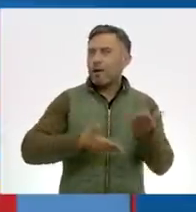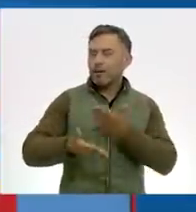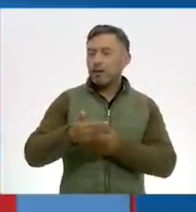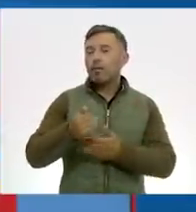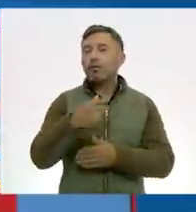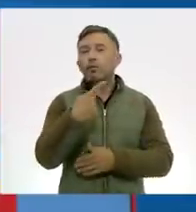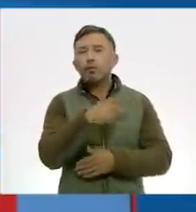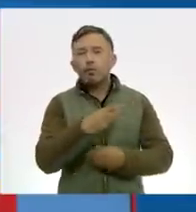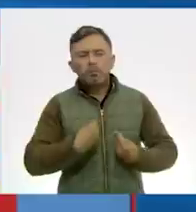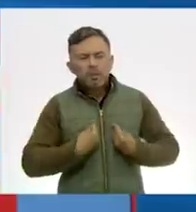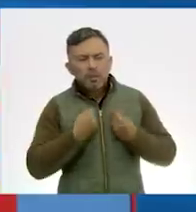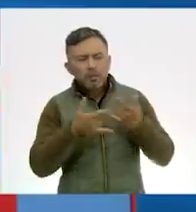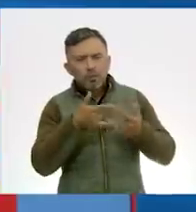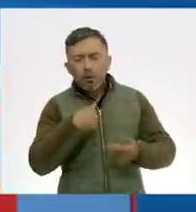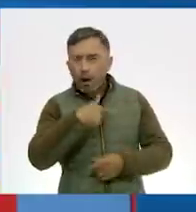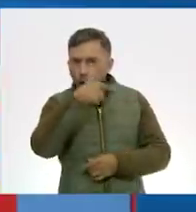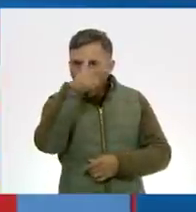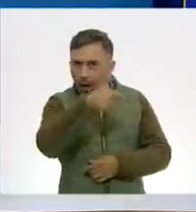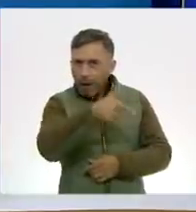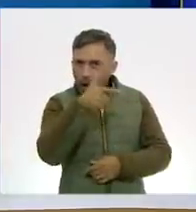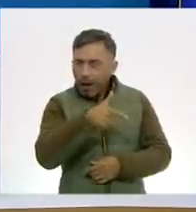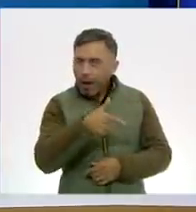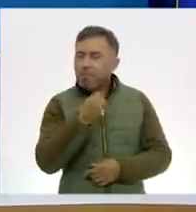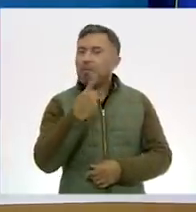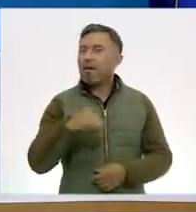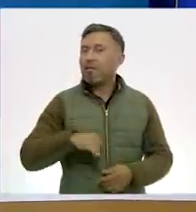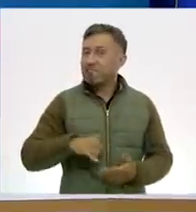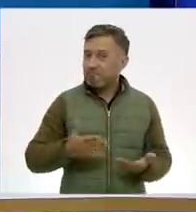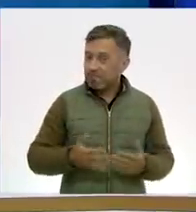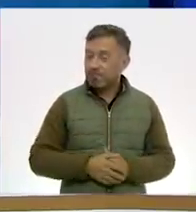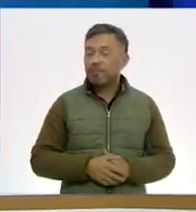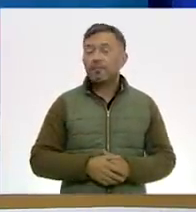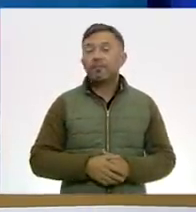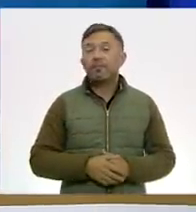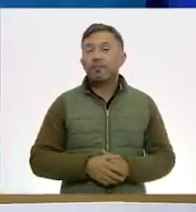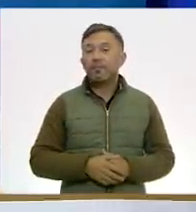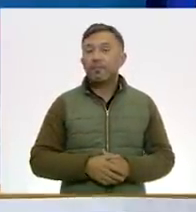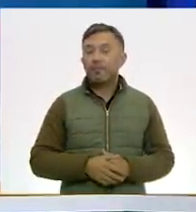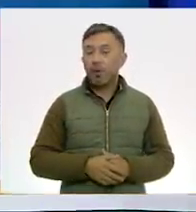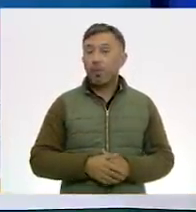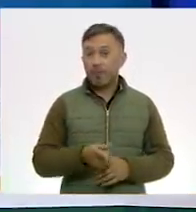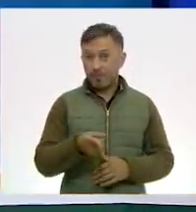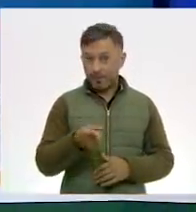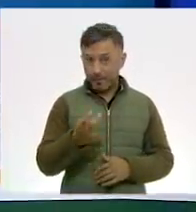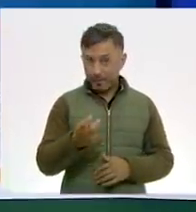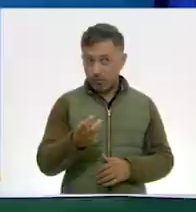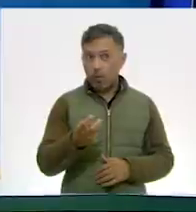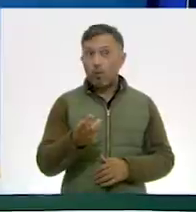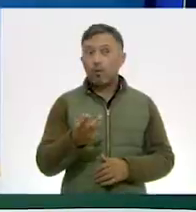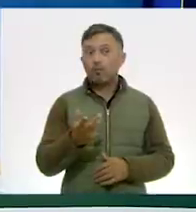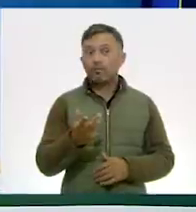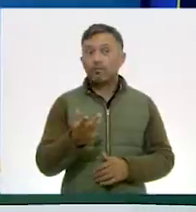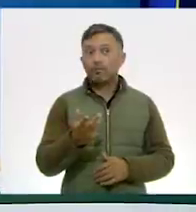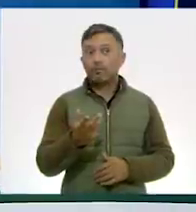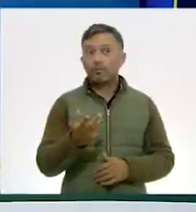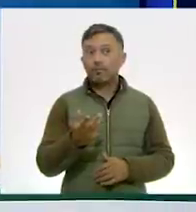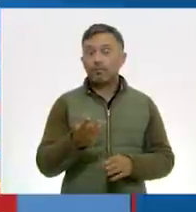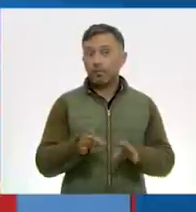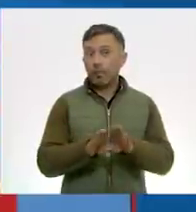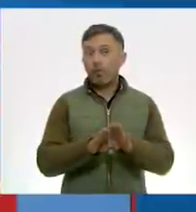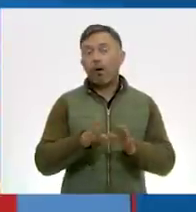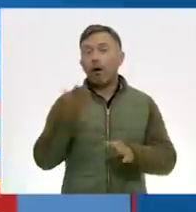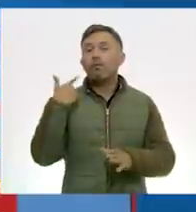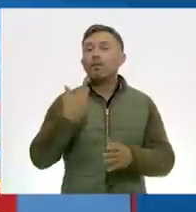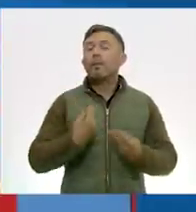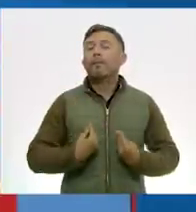estar investigando. Entonces, pues, para precisamente refrescar esos momentos que hemos